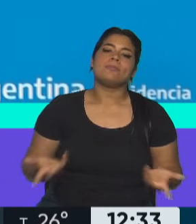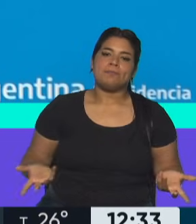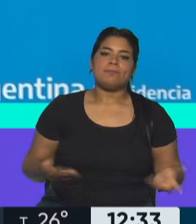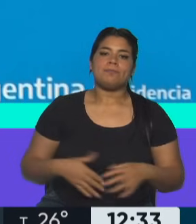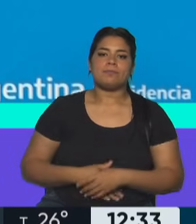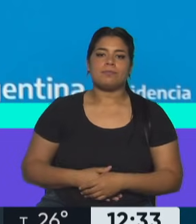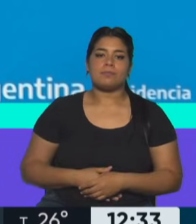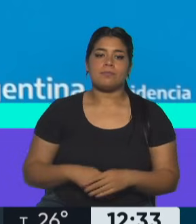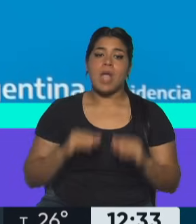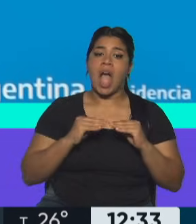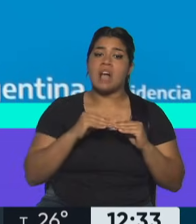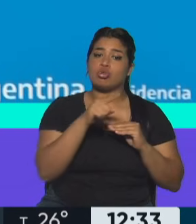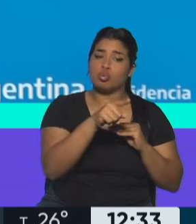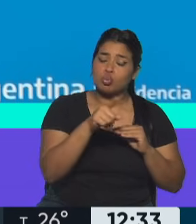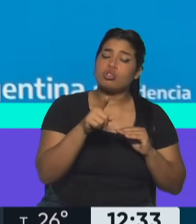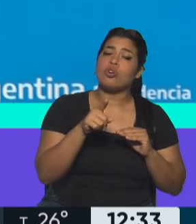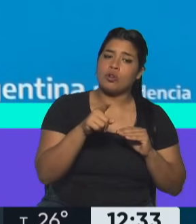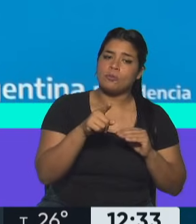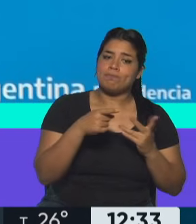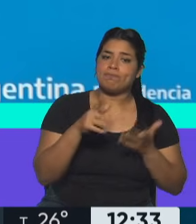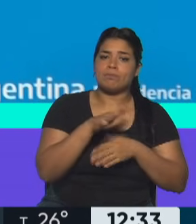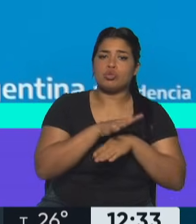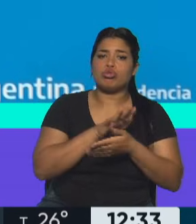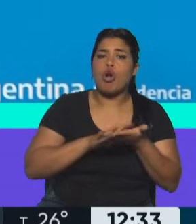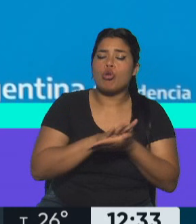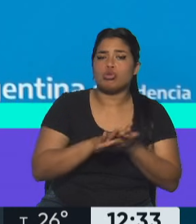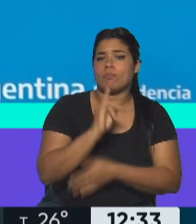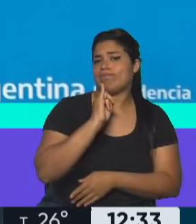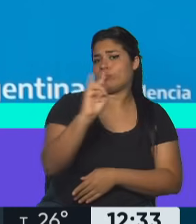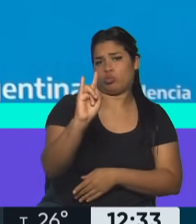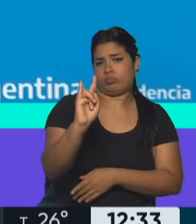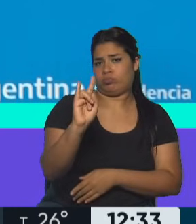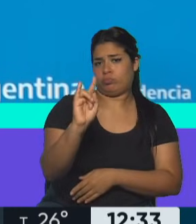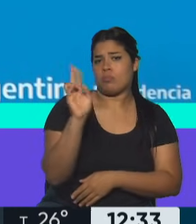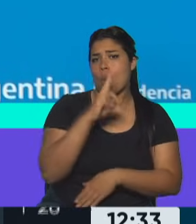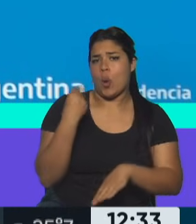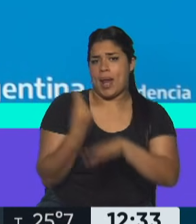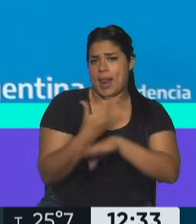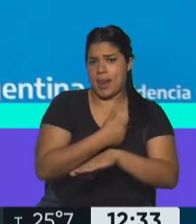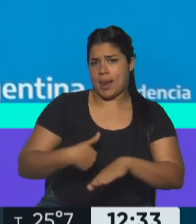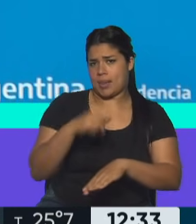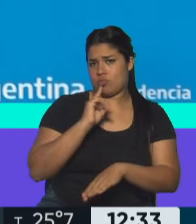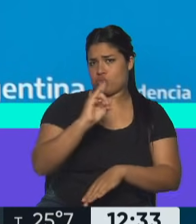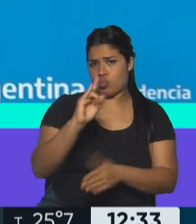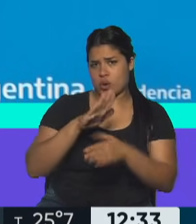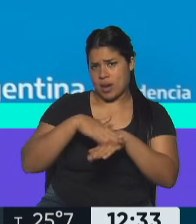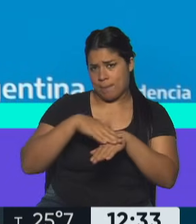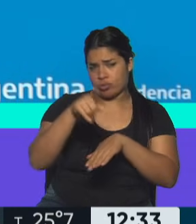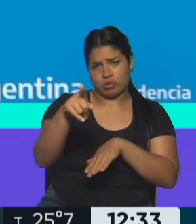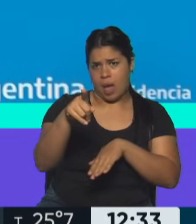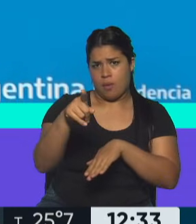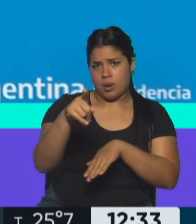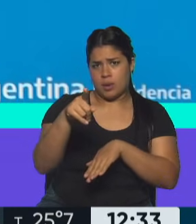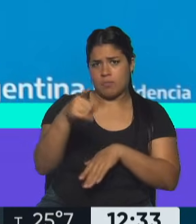el conflicto es un conflicto que tiene que resolver la gobernadora, que tiene fuerzas la provincia para poder controlar y prevenir y